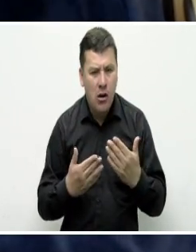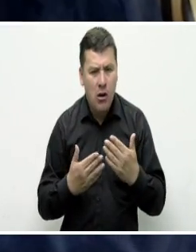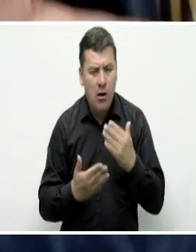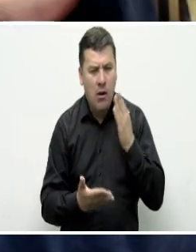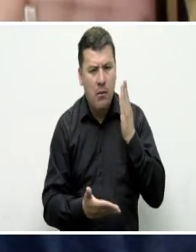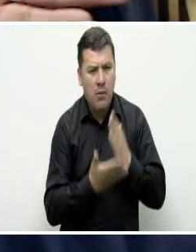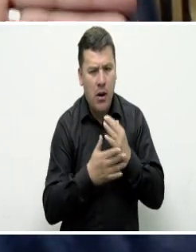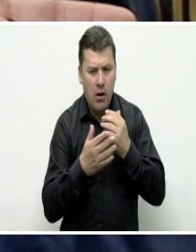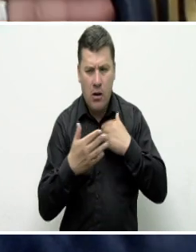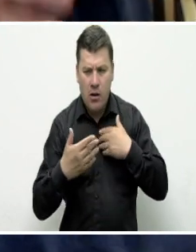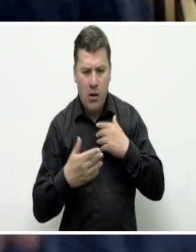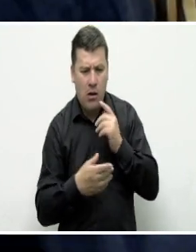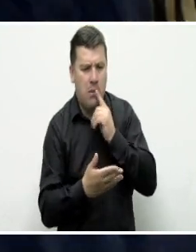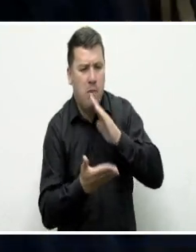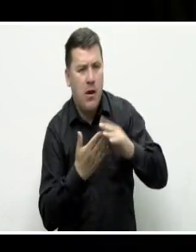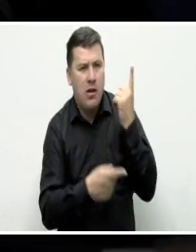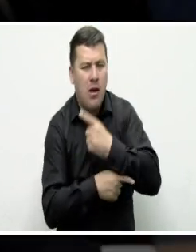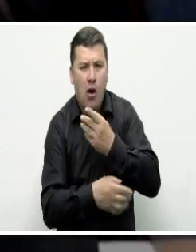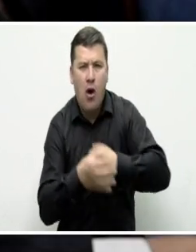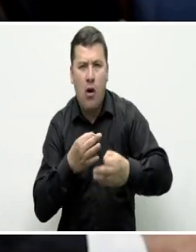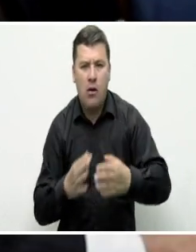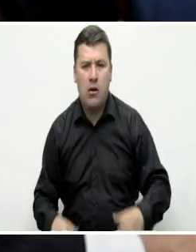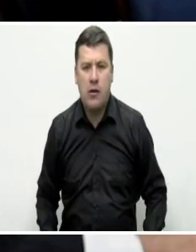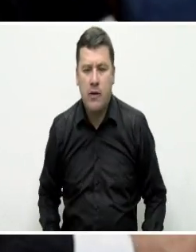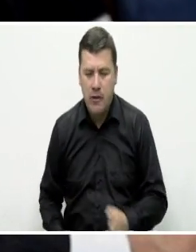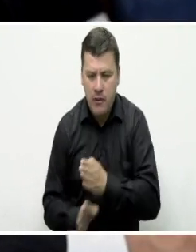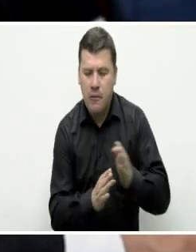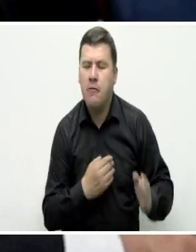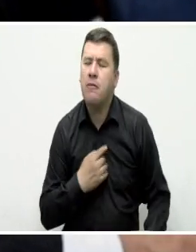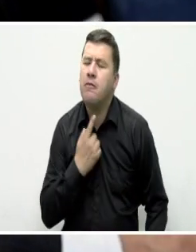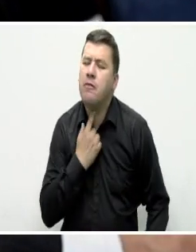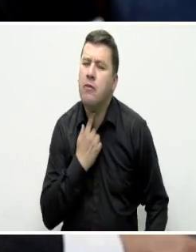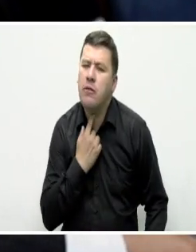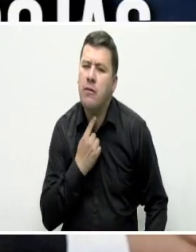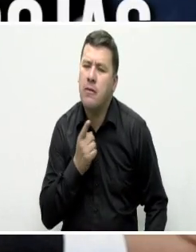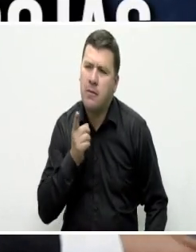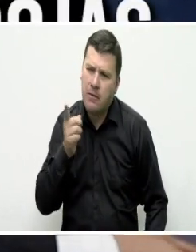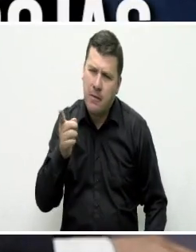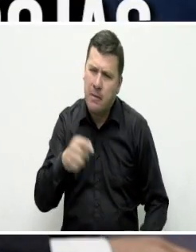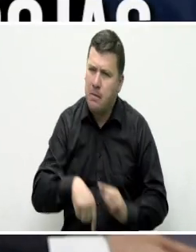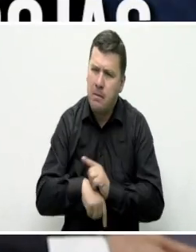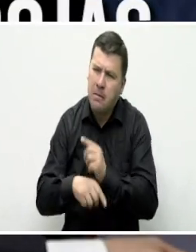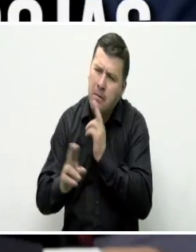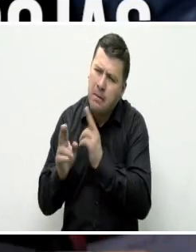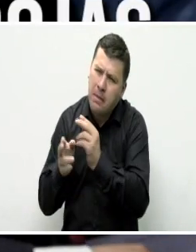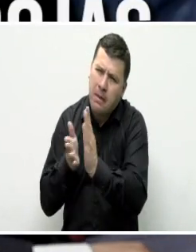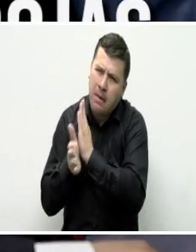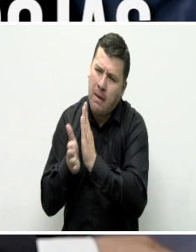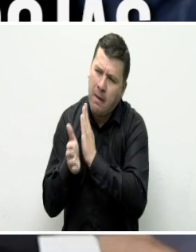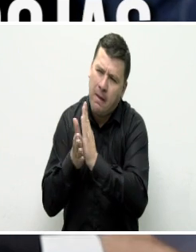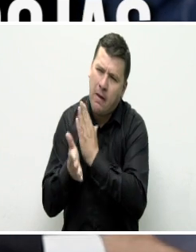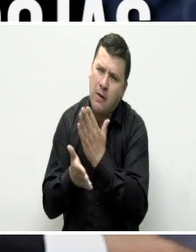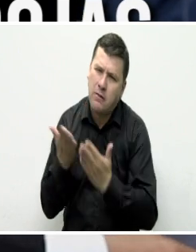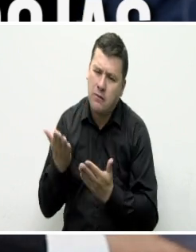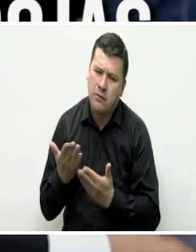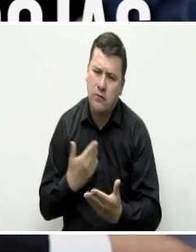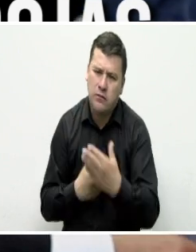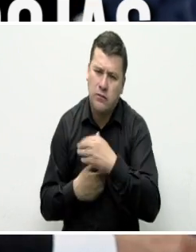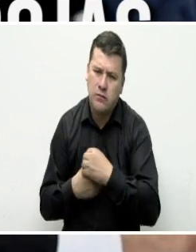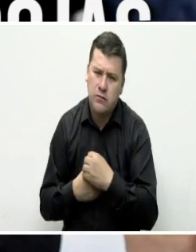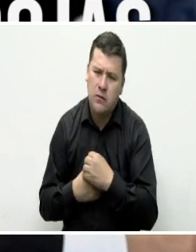Local no tenga los problemas que tuvo en la pasada contienda? A mí me gustaría mucho que usted aquí muy rápidamente, obvio, nos hiciera